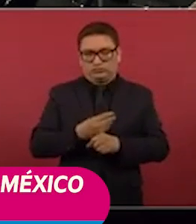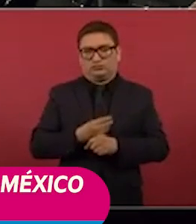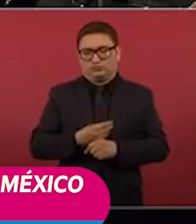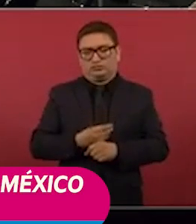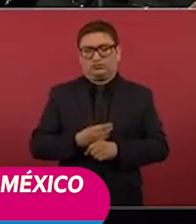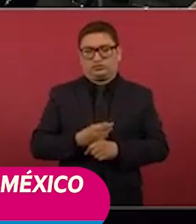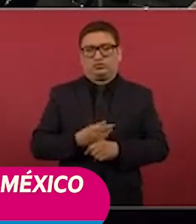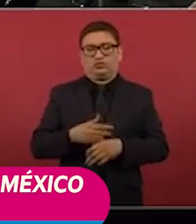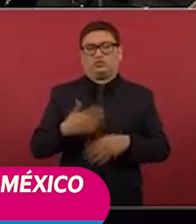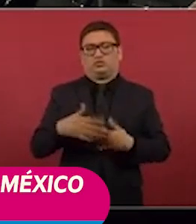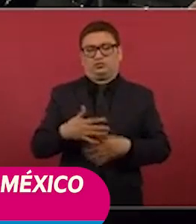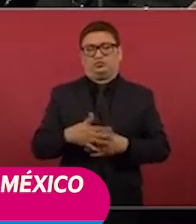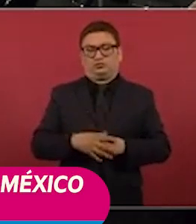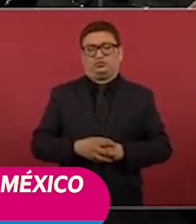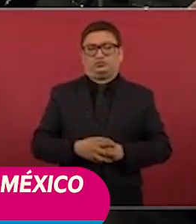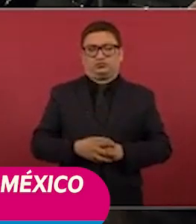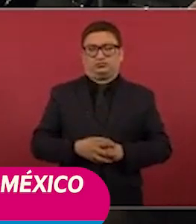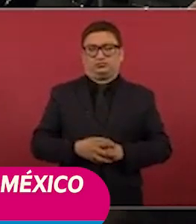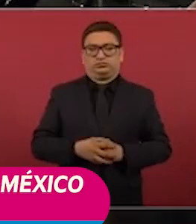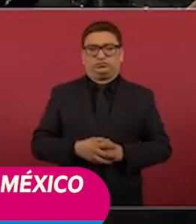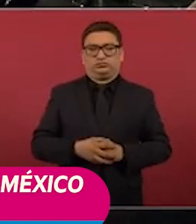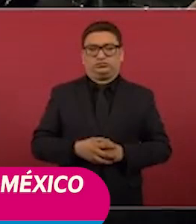un importante